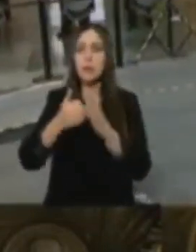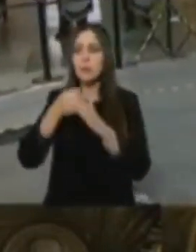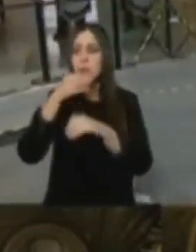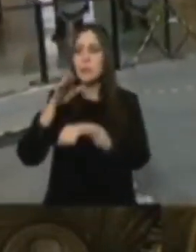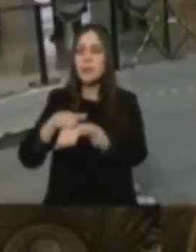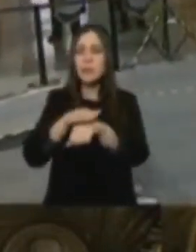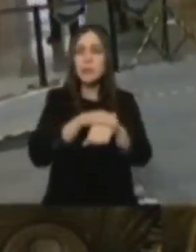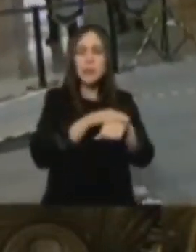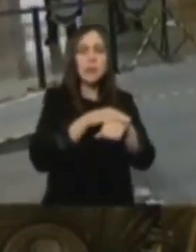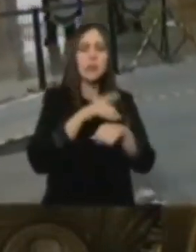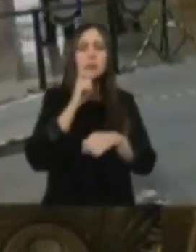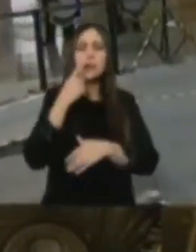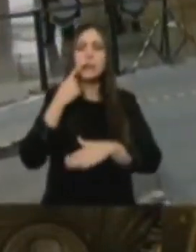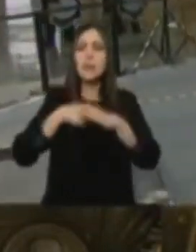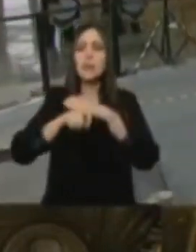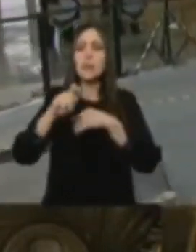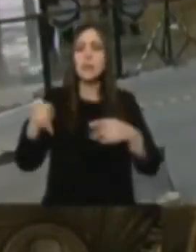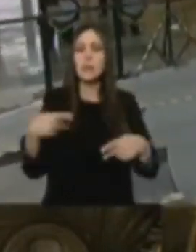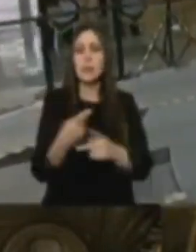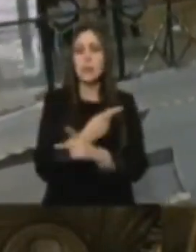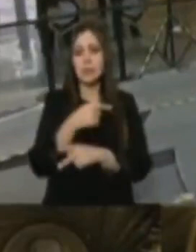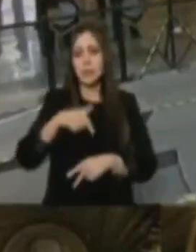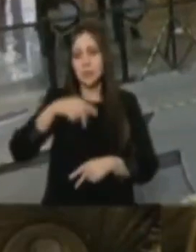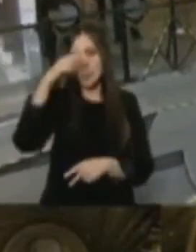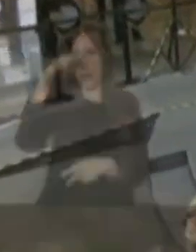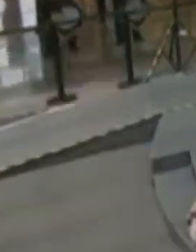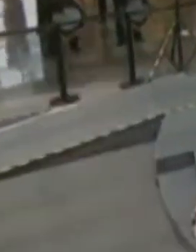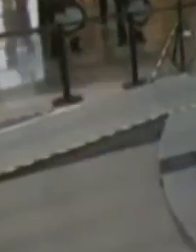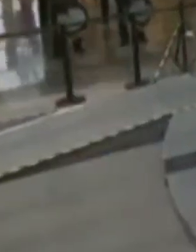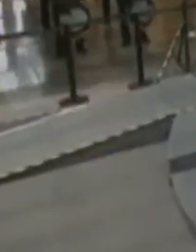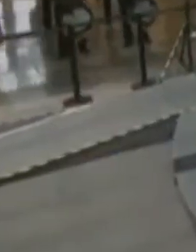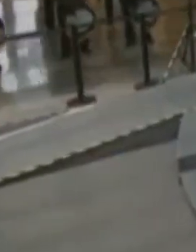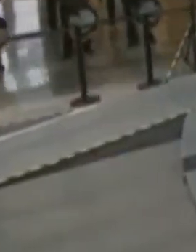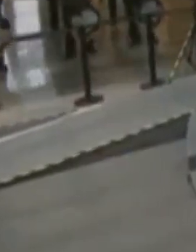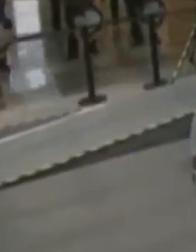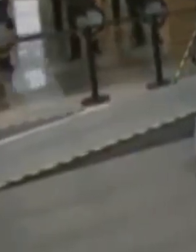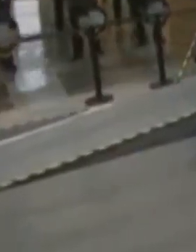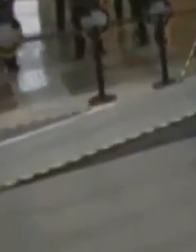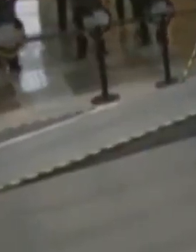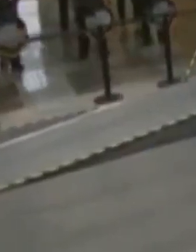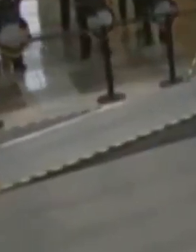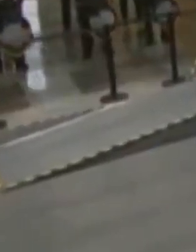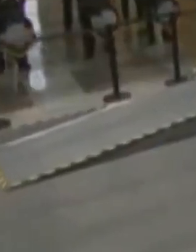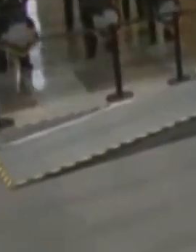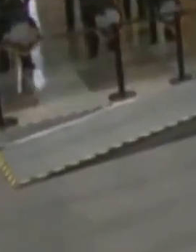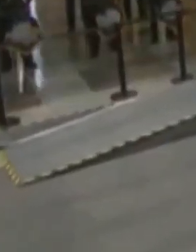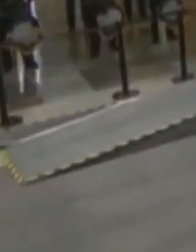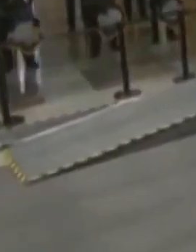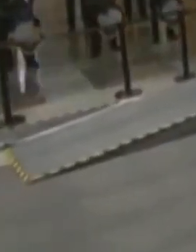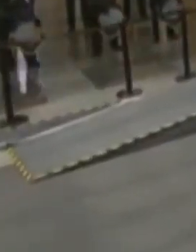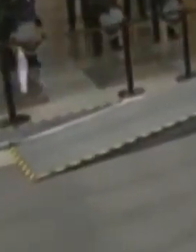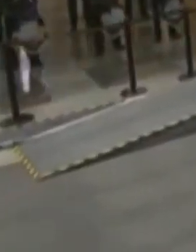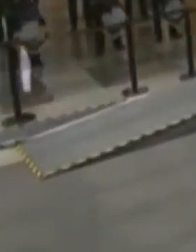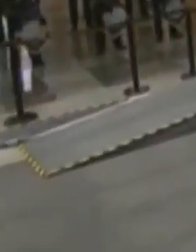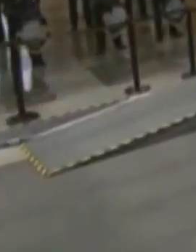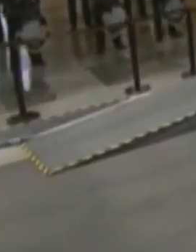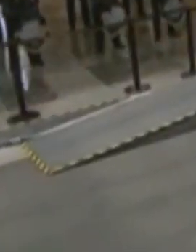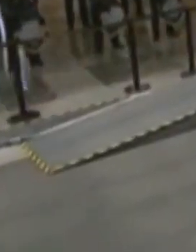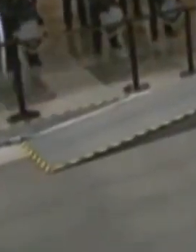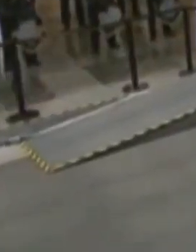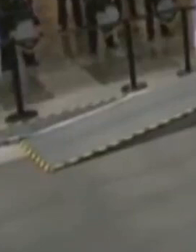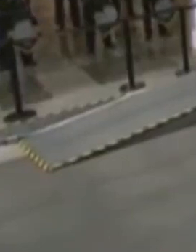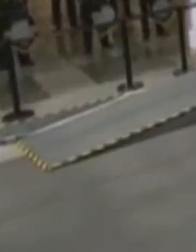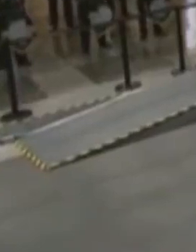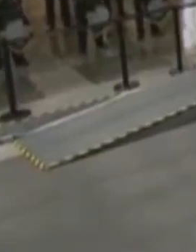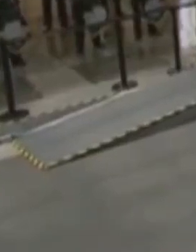estaba ocurriendo en nuestro país. Y se hace una proclama por parte del senador Belisario Domínguez, proclama